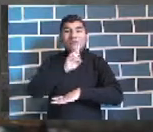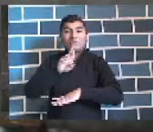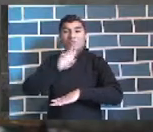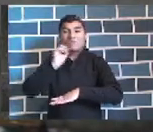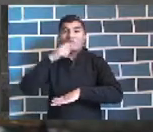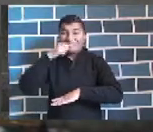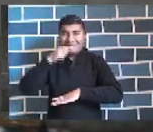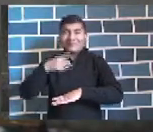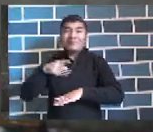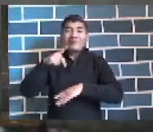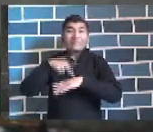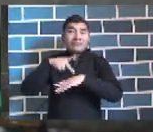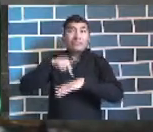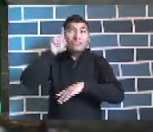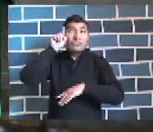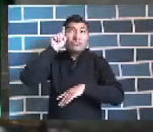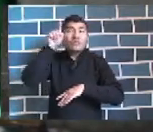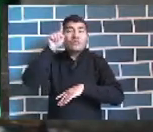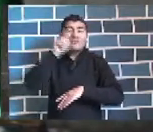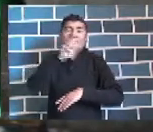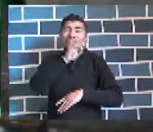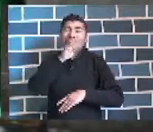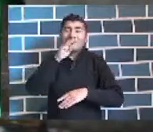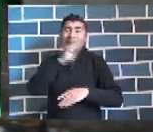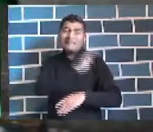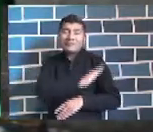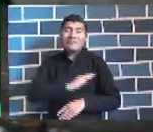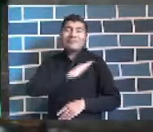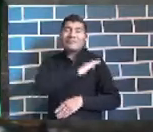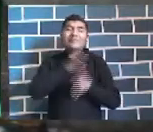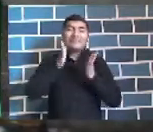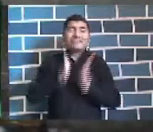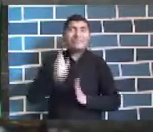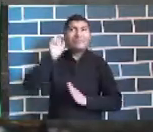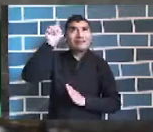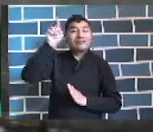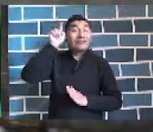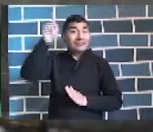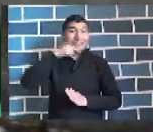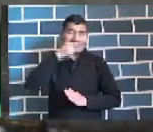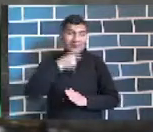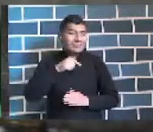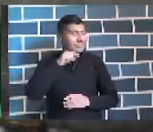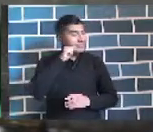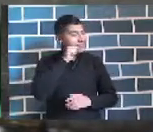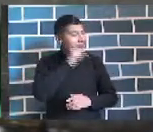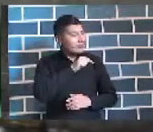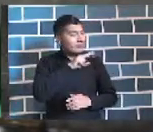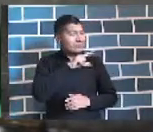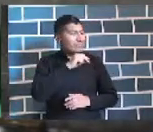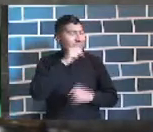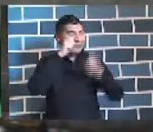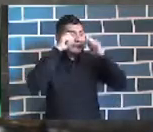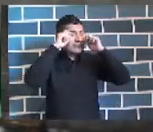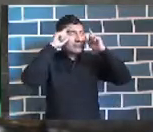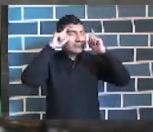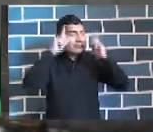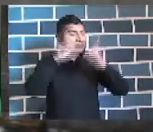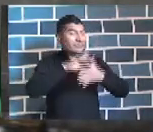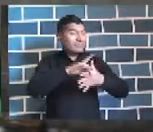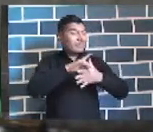el Mesías, el Señor le responde: esto no te lo ha revelado la